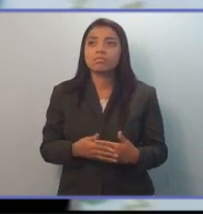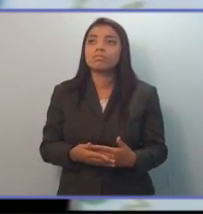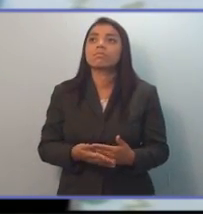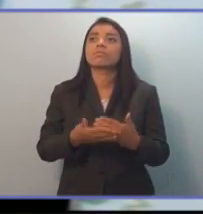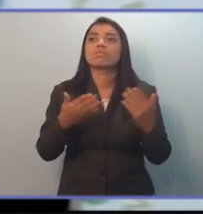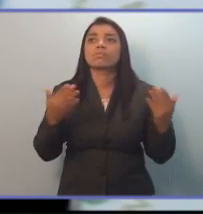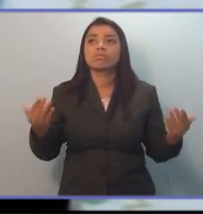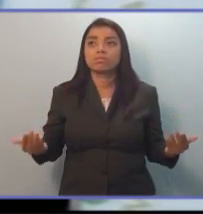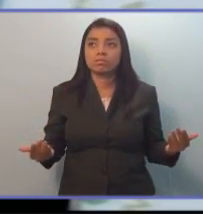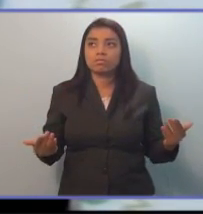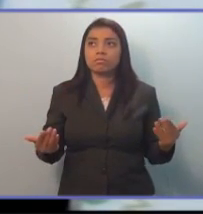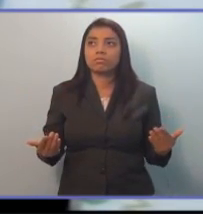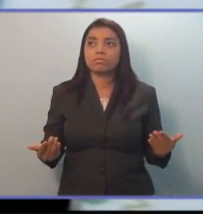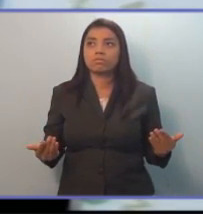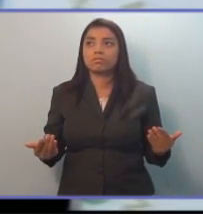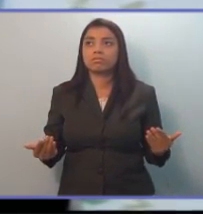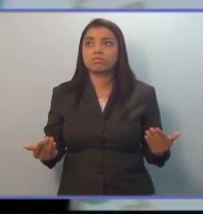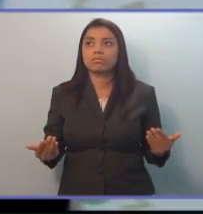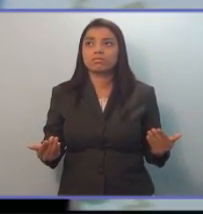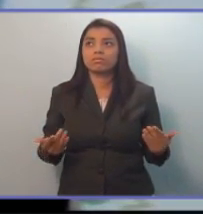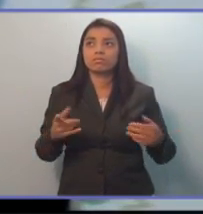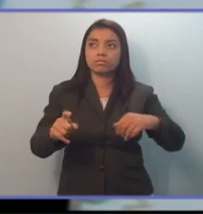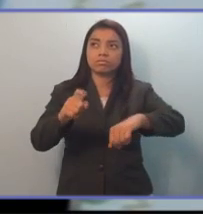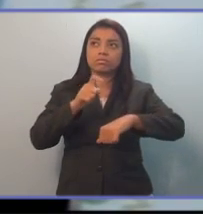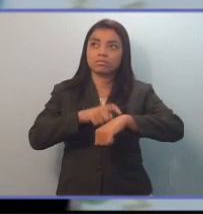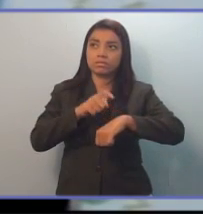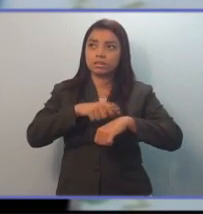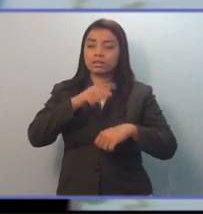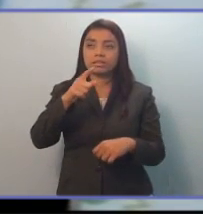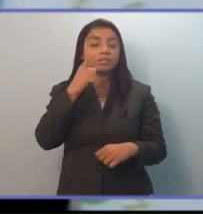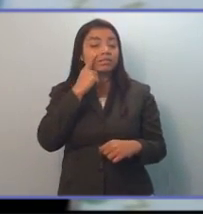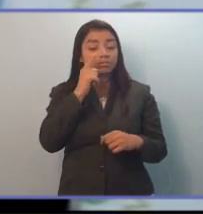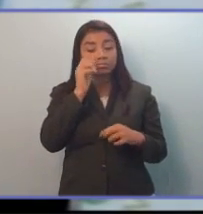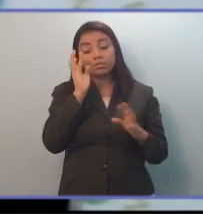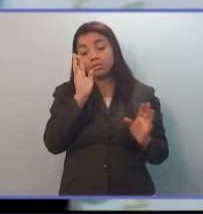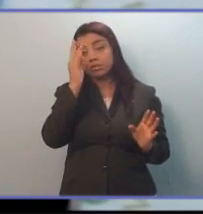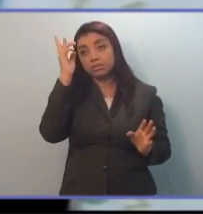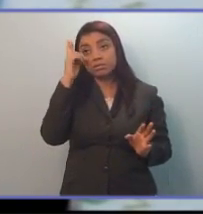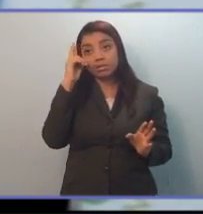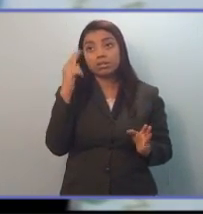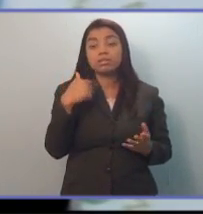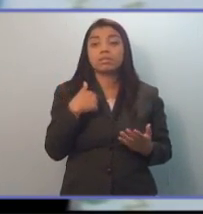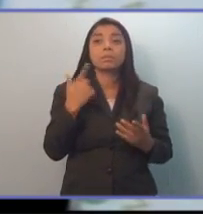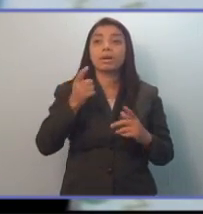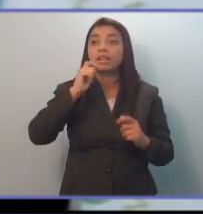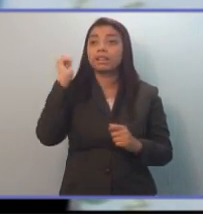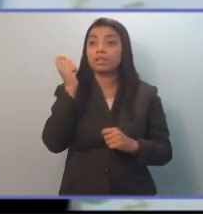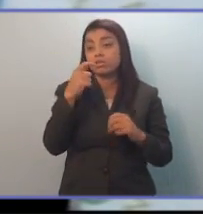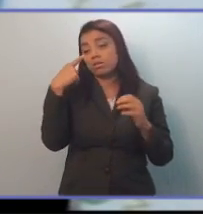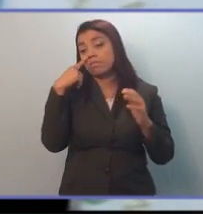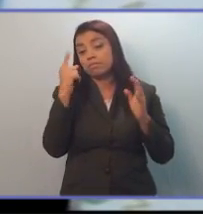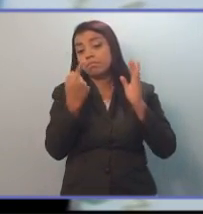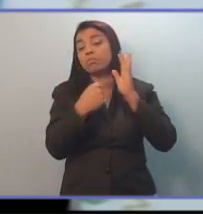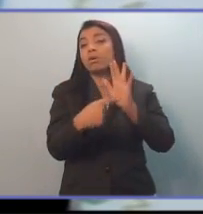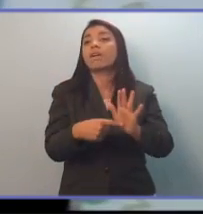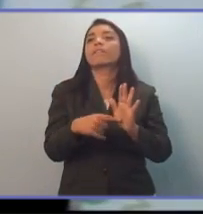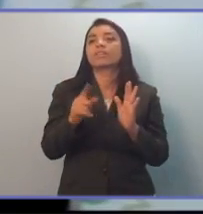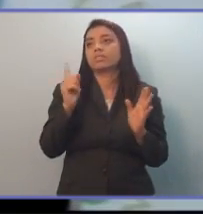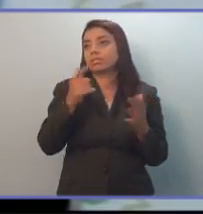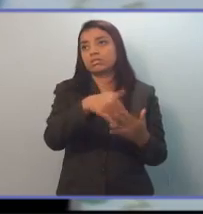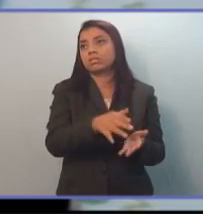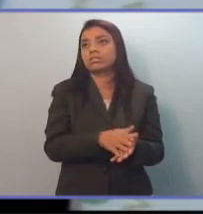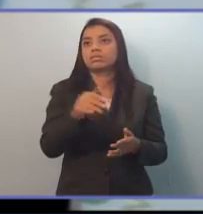final el tiempo le va a dar la razón, ¿verdad? Y como le digo, las denuncias hay que probarlas, y si no se prueban, pues se